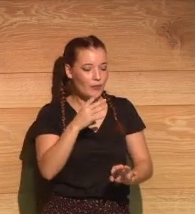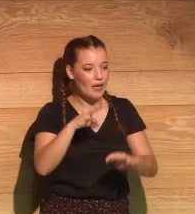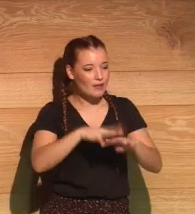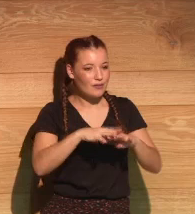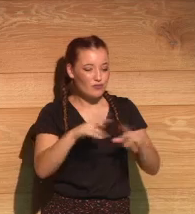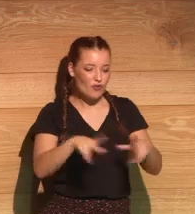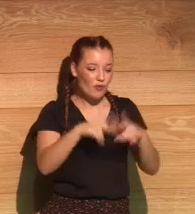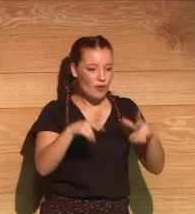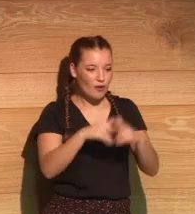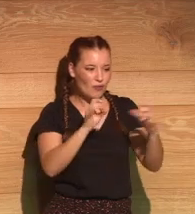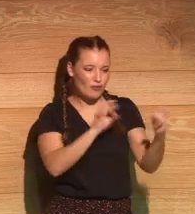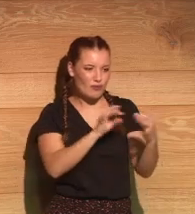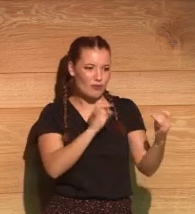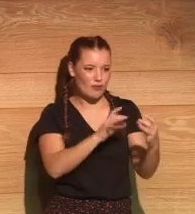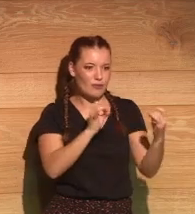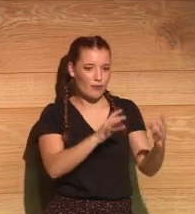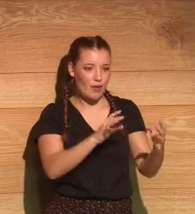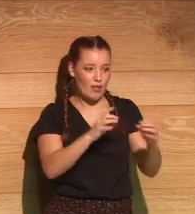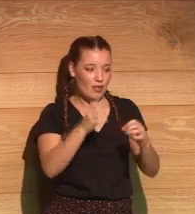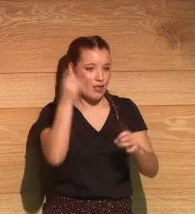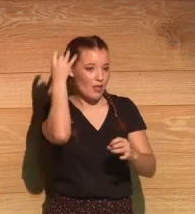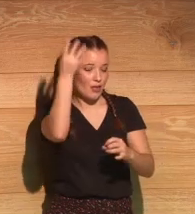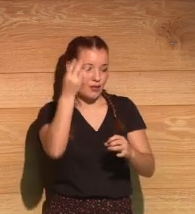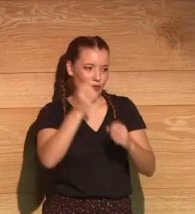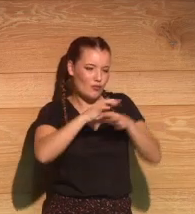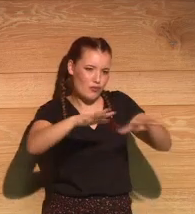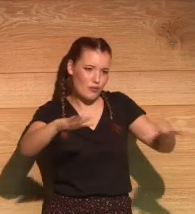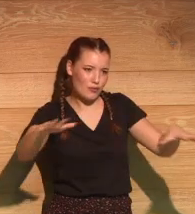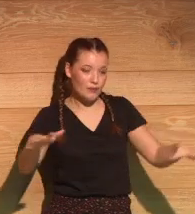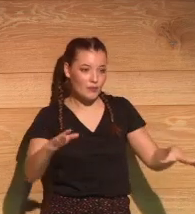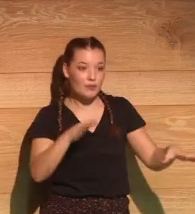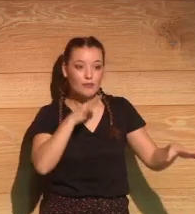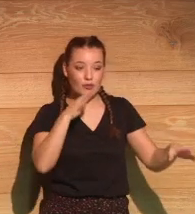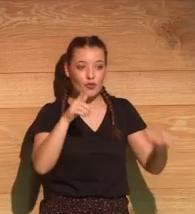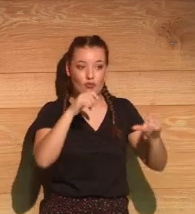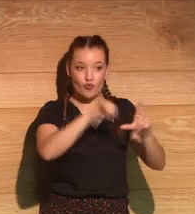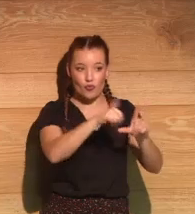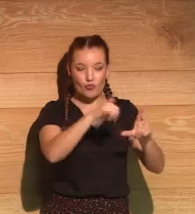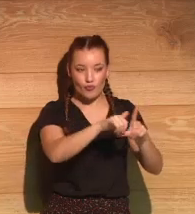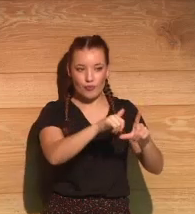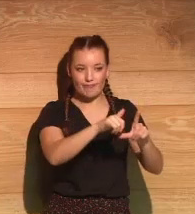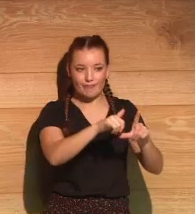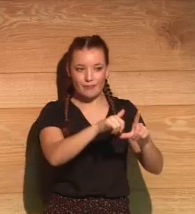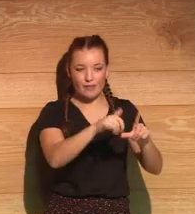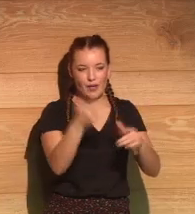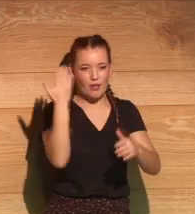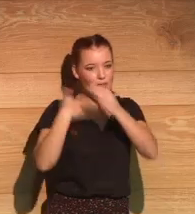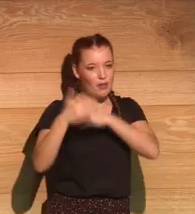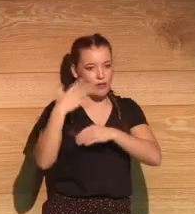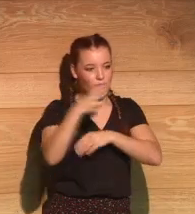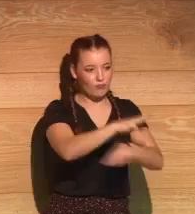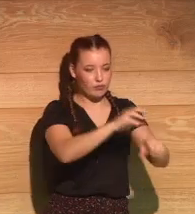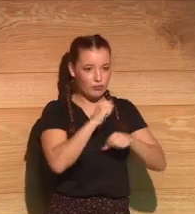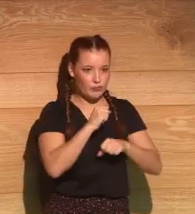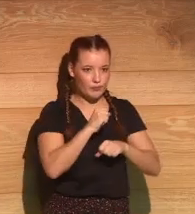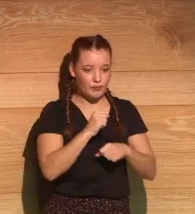alimentada donde ciertas ideas se terminan propagando y extendiendo, y así YouTube ha sido tomada por la alt-right desde hace unos años, pero también te abre bastantes perspectivas. Es decir,